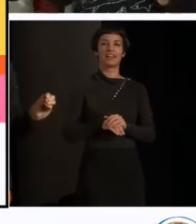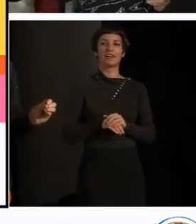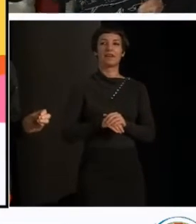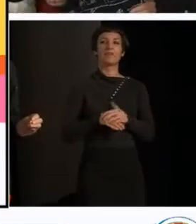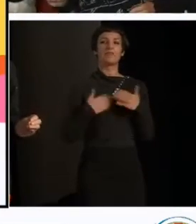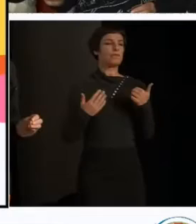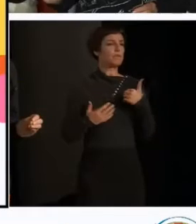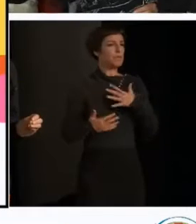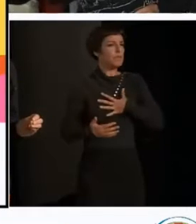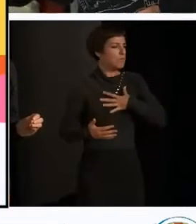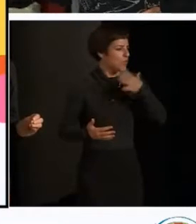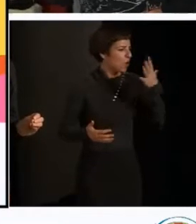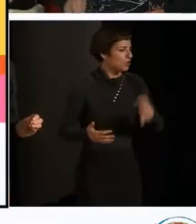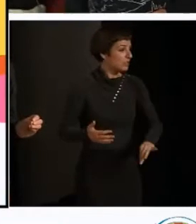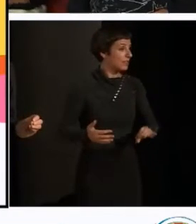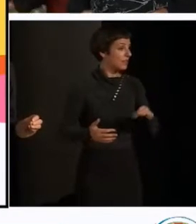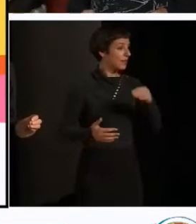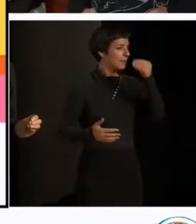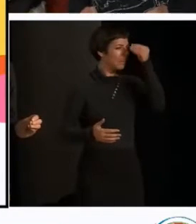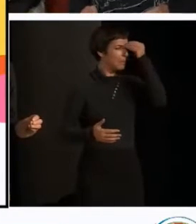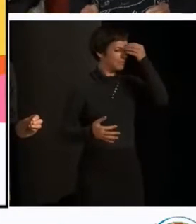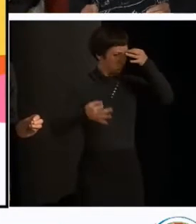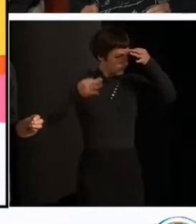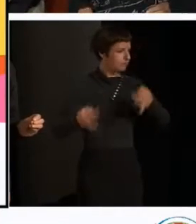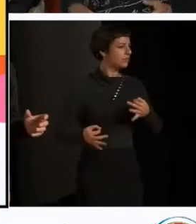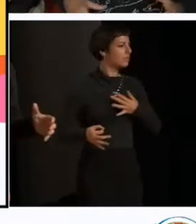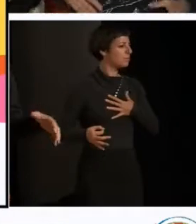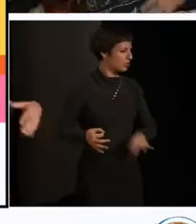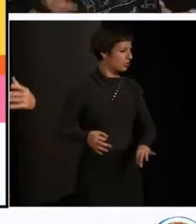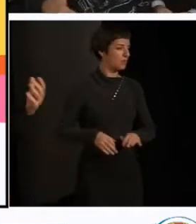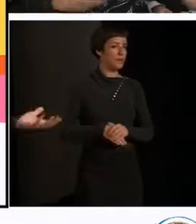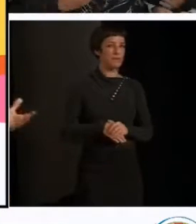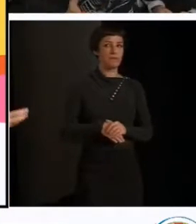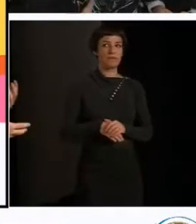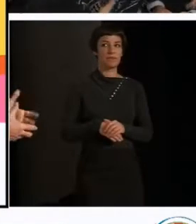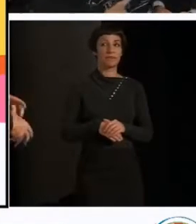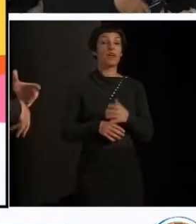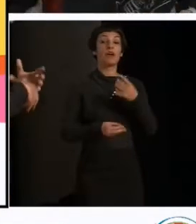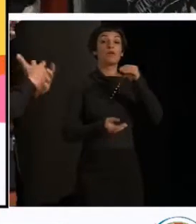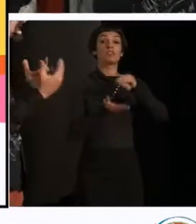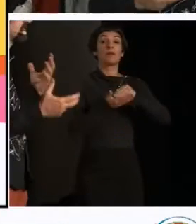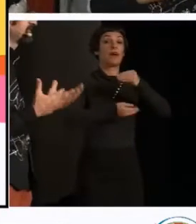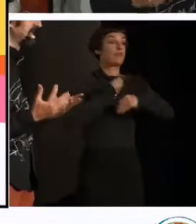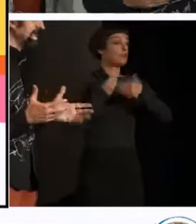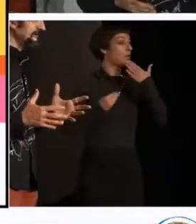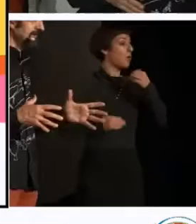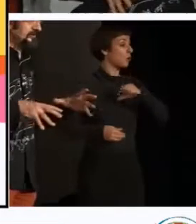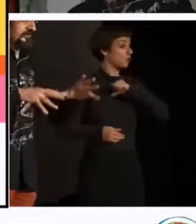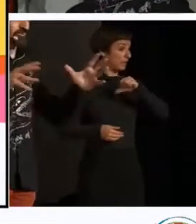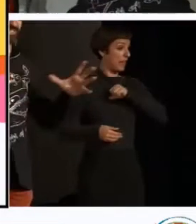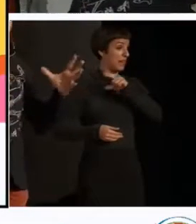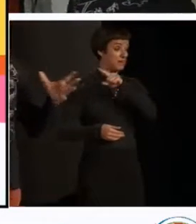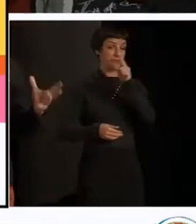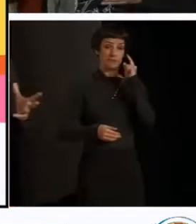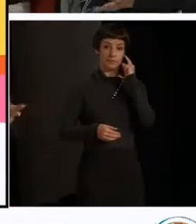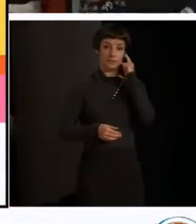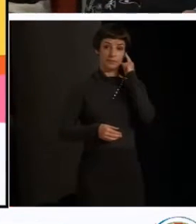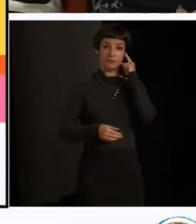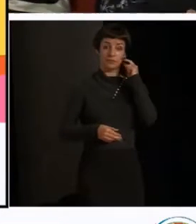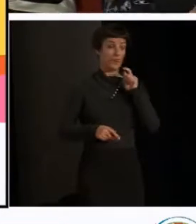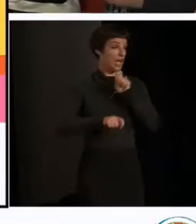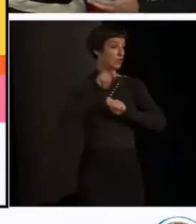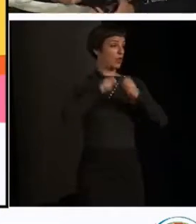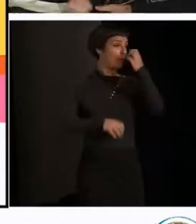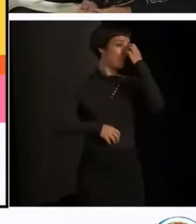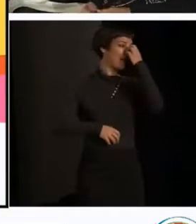veréis que es posible si uno cree en ello. Lo hacemos también muchas veces cuando estamos en el hospital, en nuestra asociación de